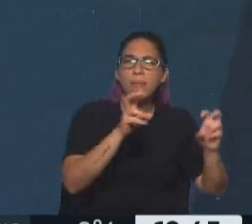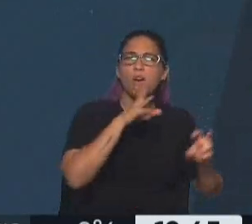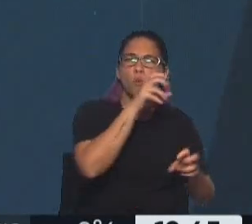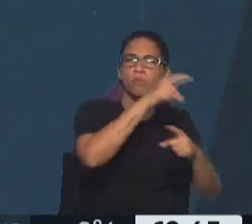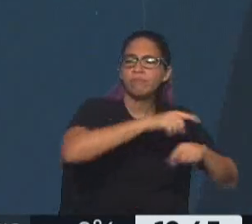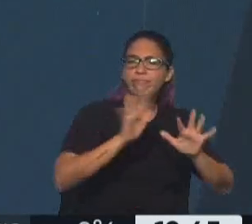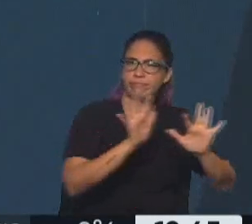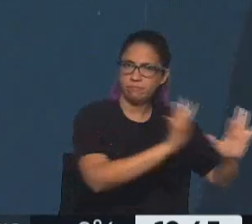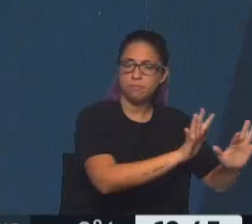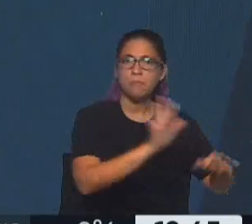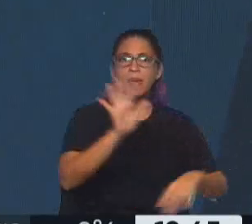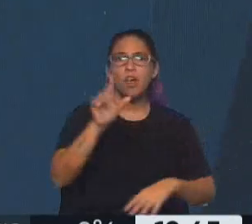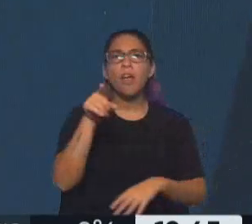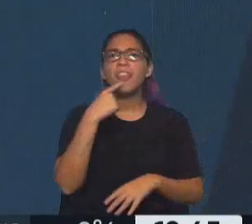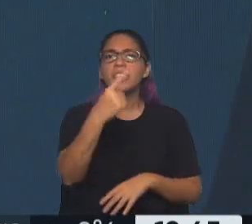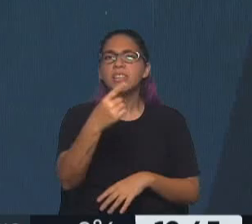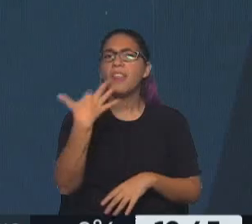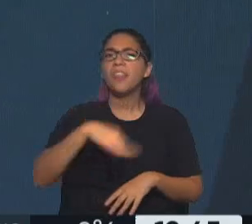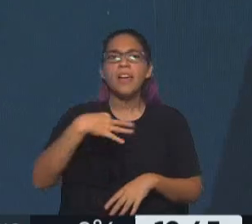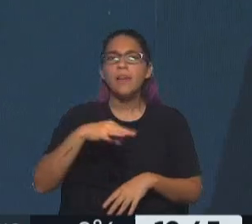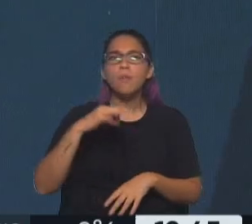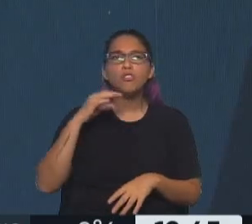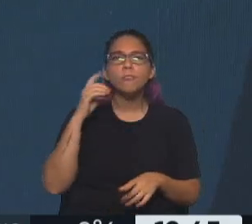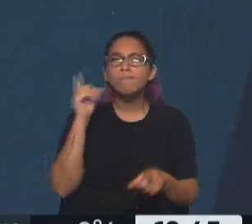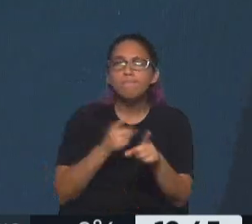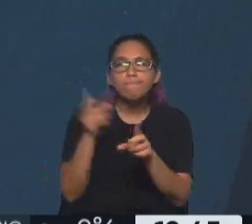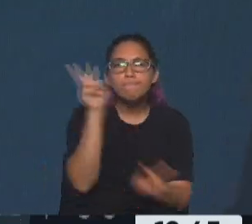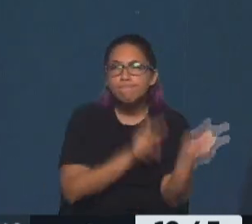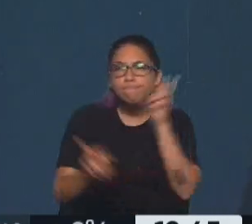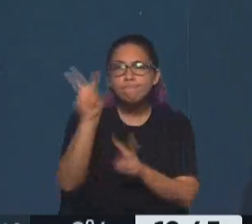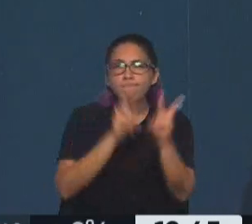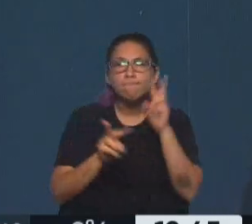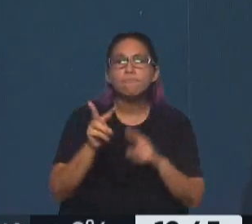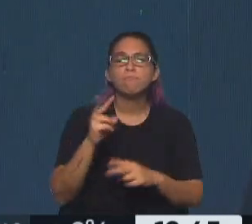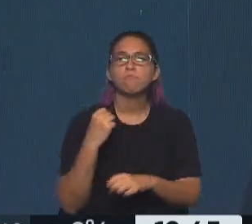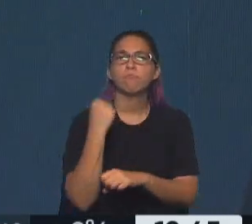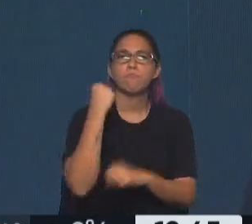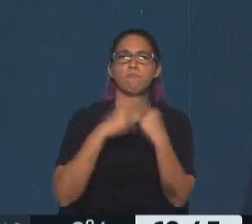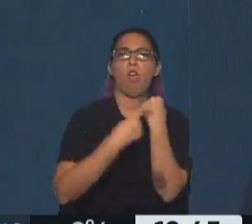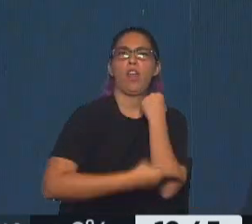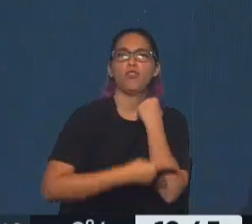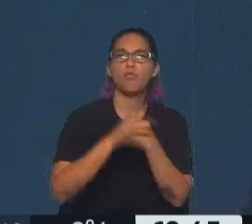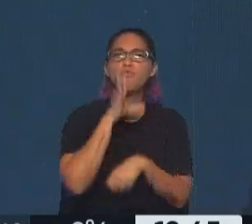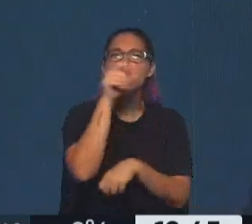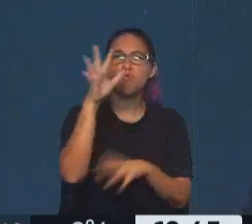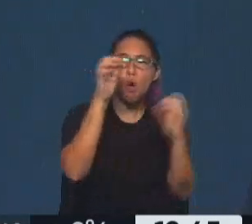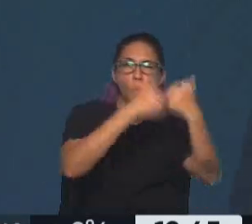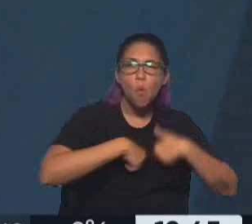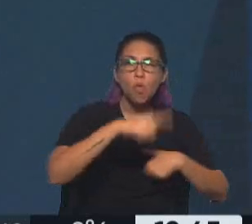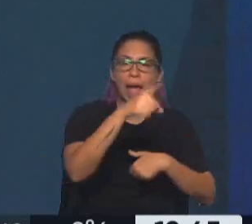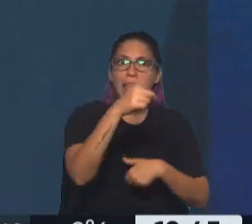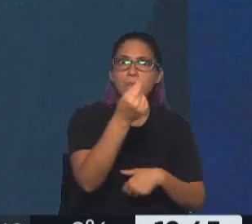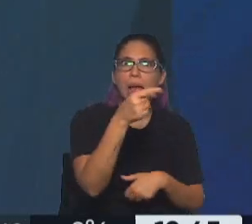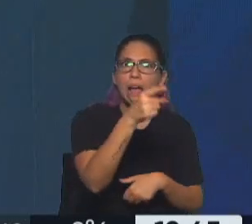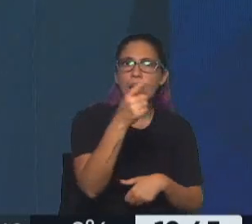ese tema, pero él dice, lo que tenemos que hacer es perseguir los activos de los oligarcas rusos que están ocultos. Y dice, ¿pueden los